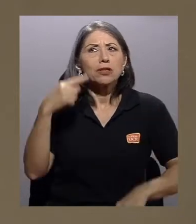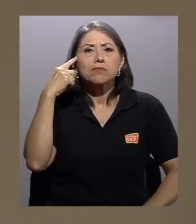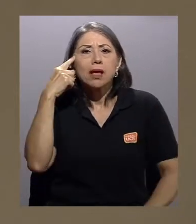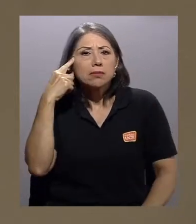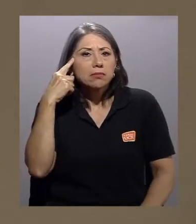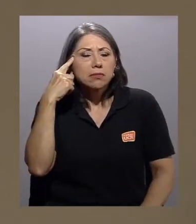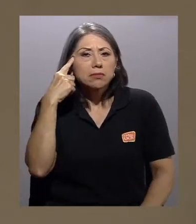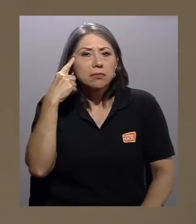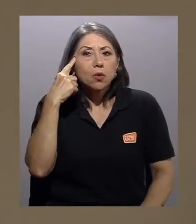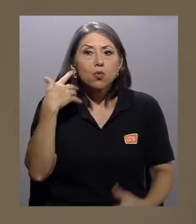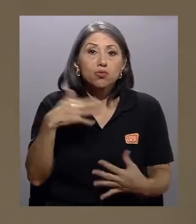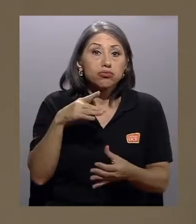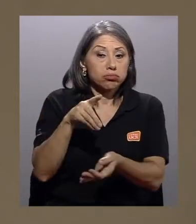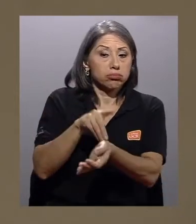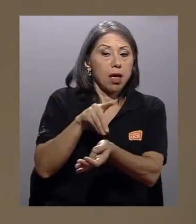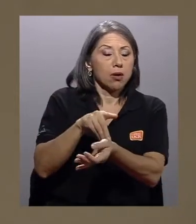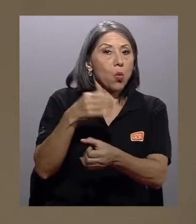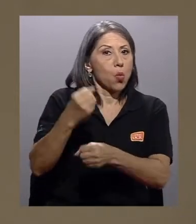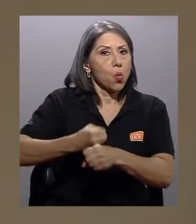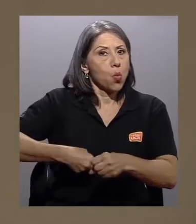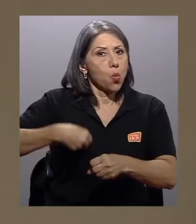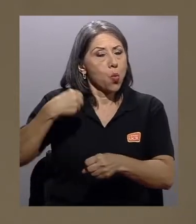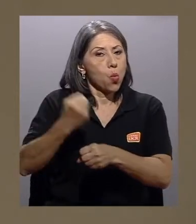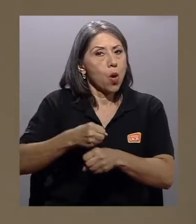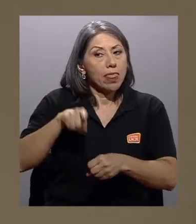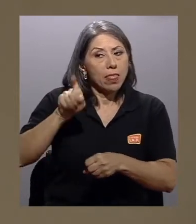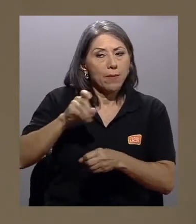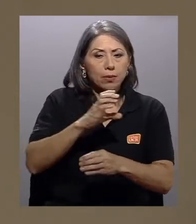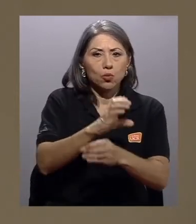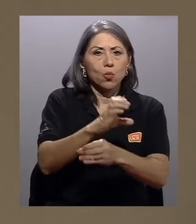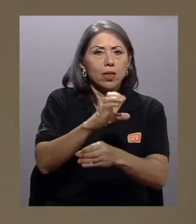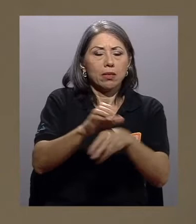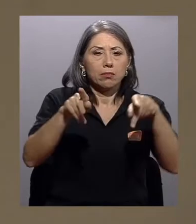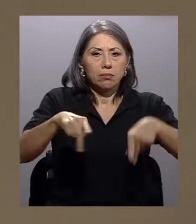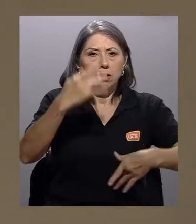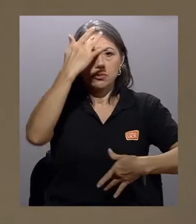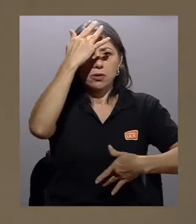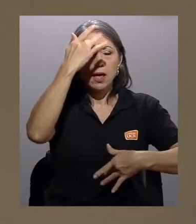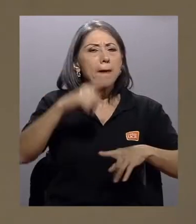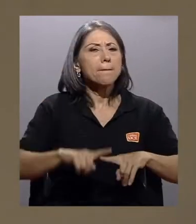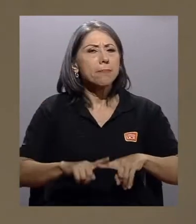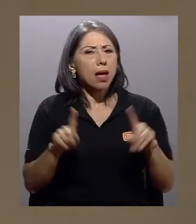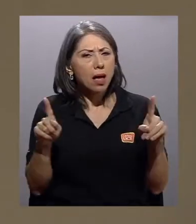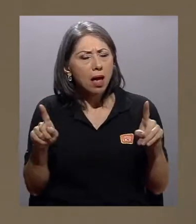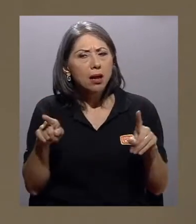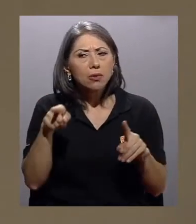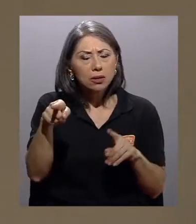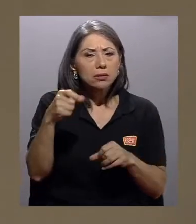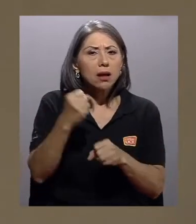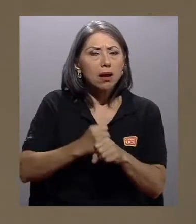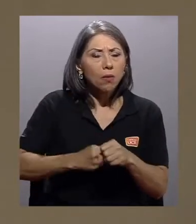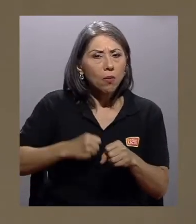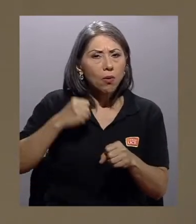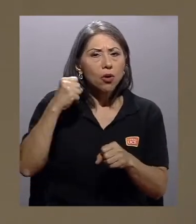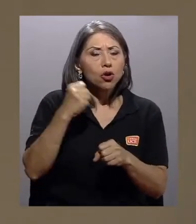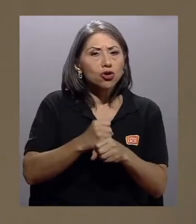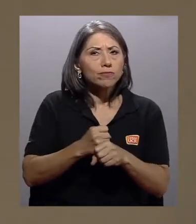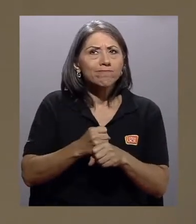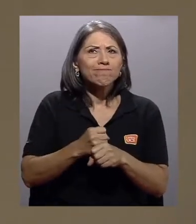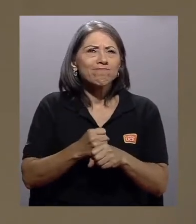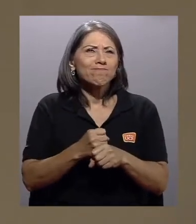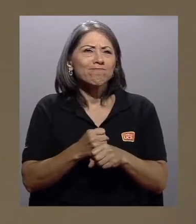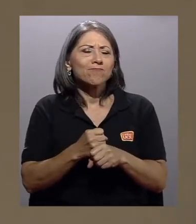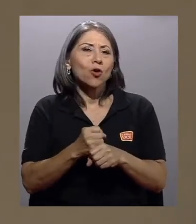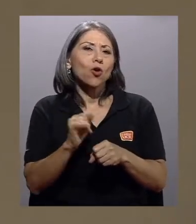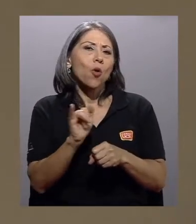un inicio en la labor fundamental del médico, que es esa labor de cuidar al paciente. Pero generalmente es una labor,